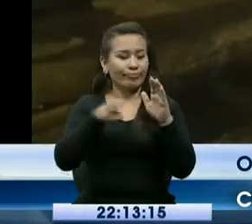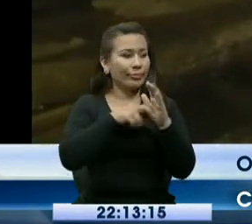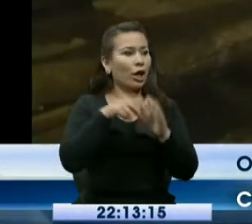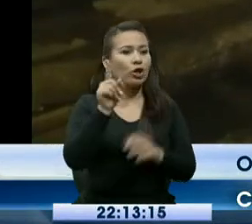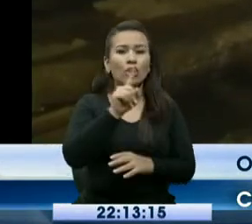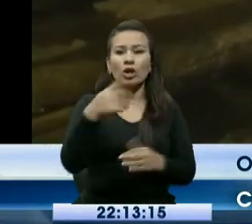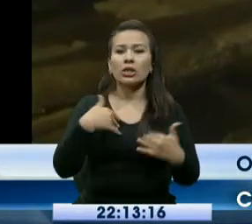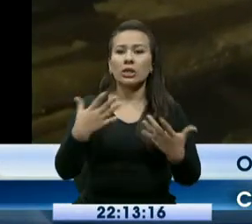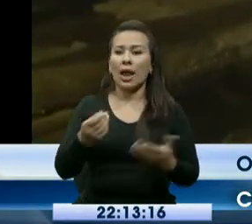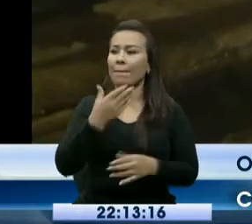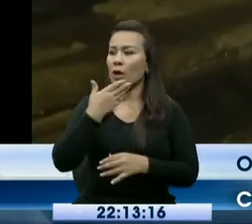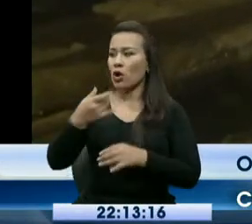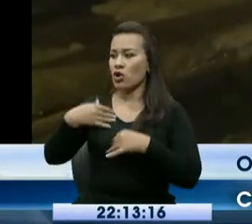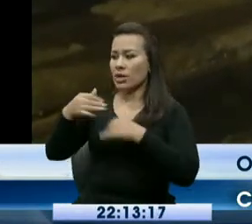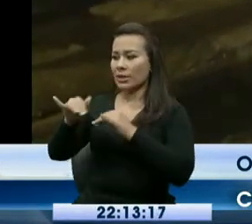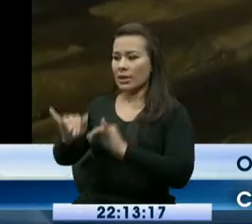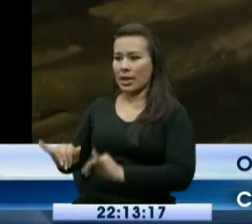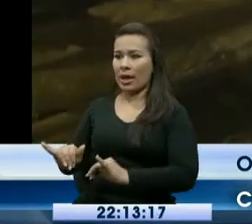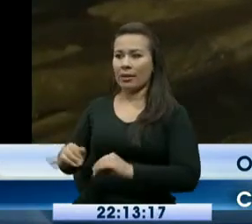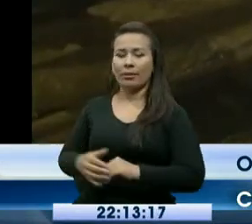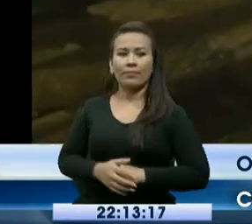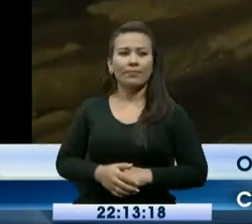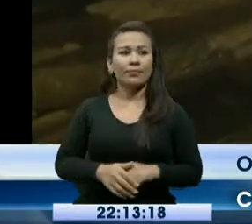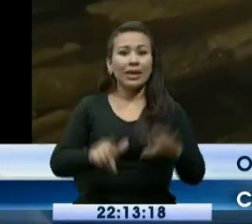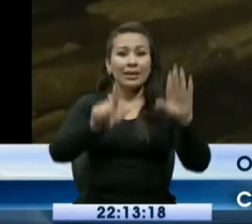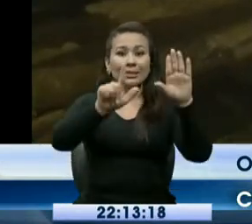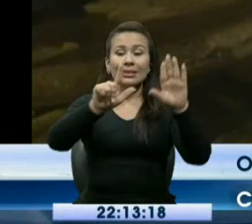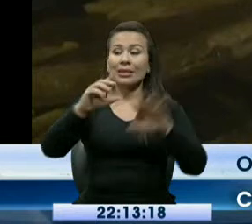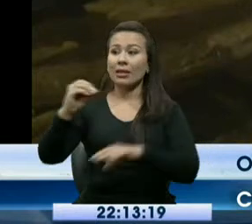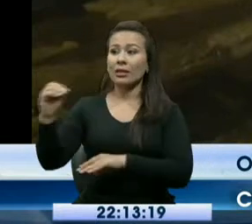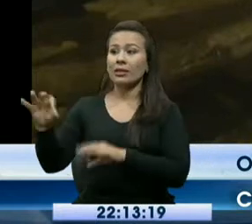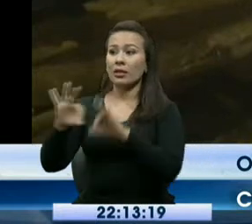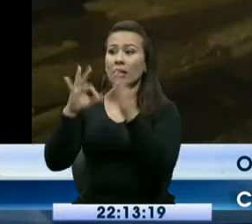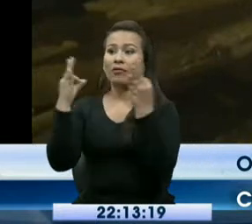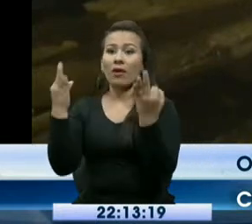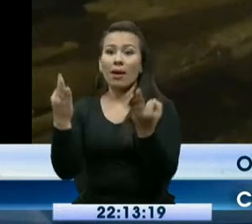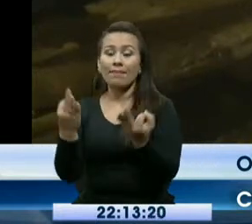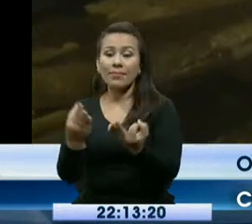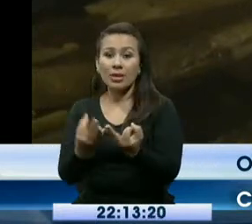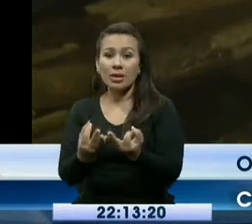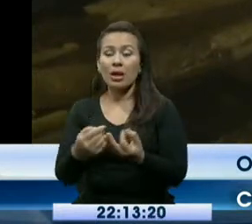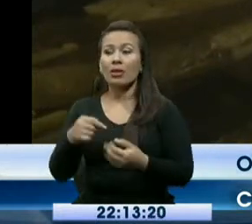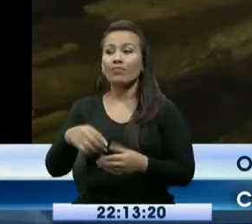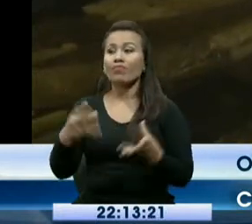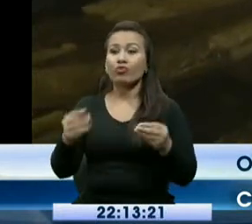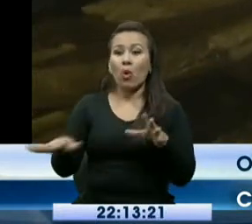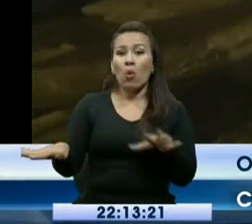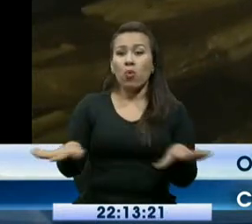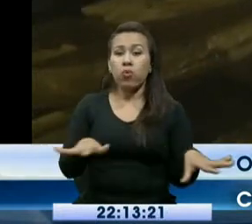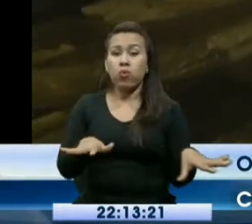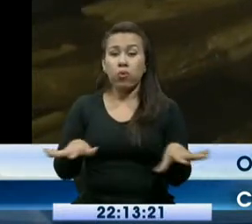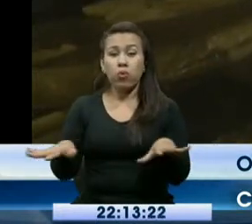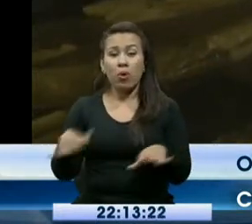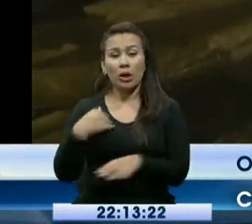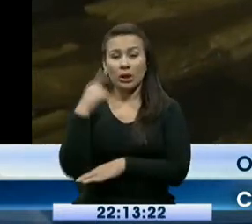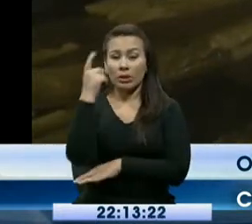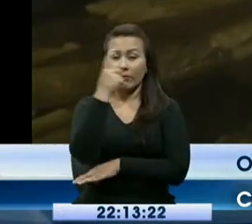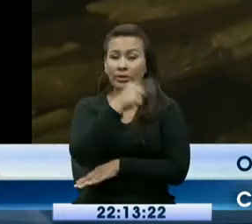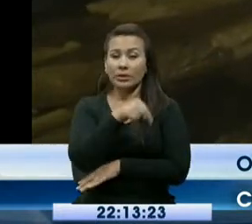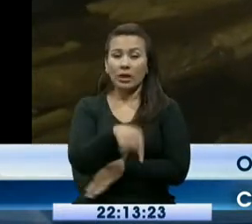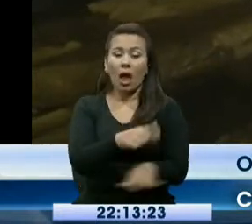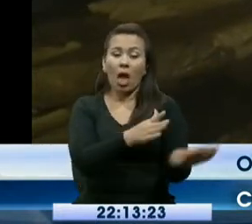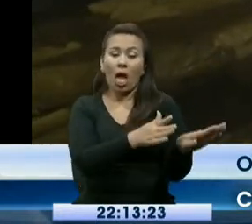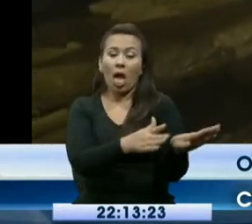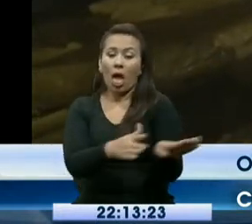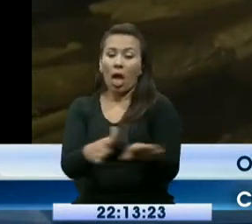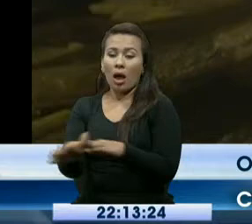acogientes puedan permanecer. Alrededor de 700 familias han sido afectadas por este sismo que también llegó a distintos